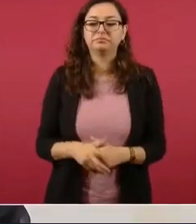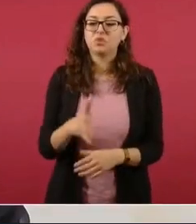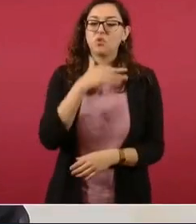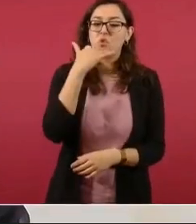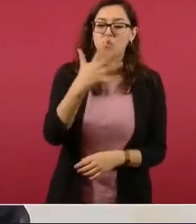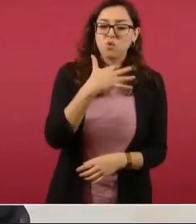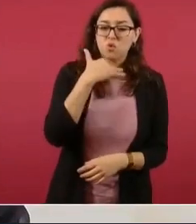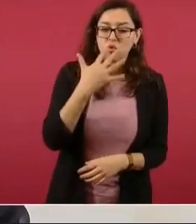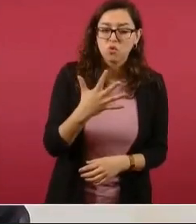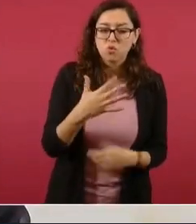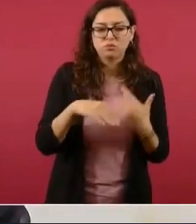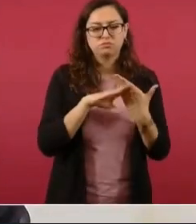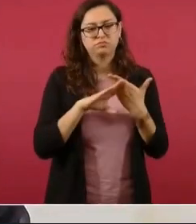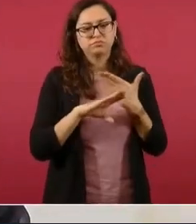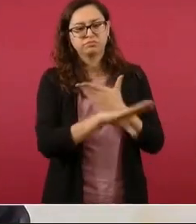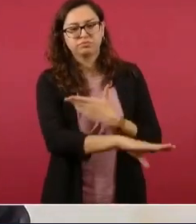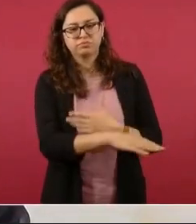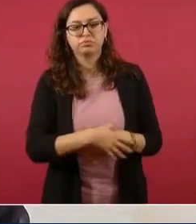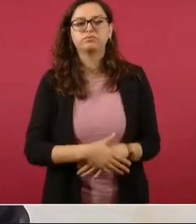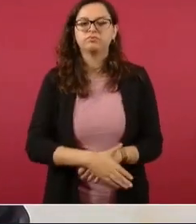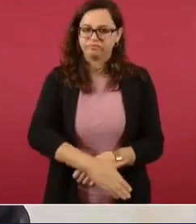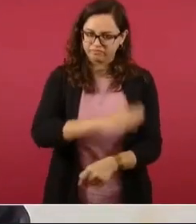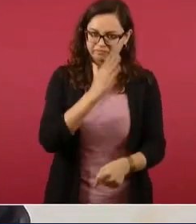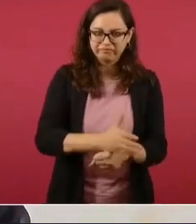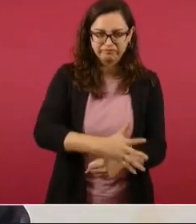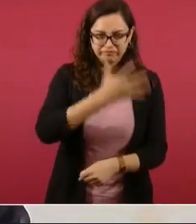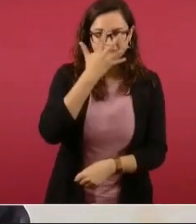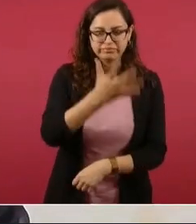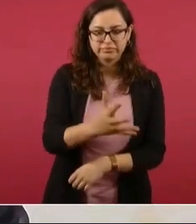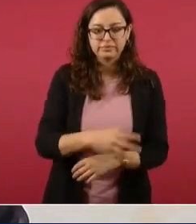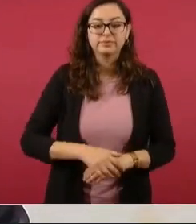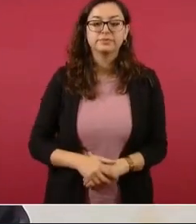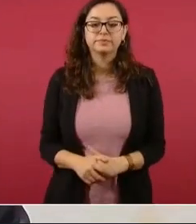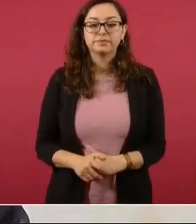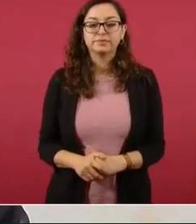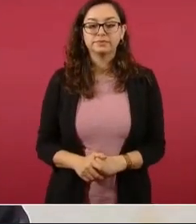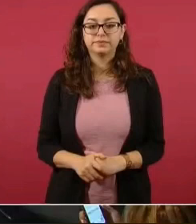corrupción y que no haya impunidad,